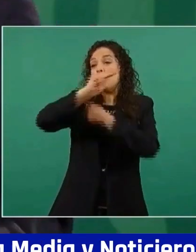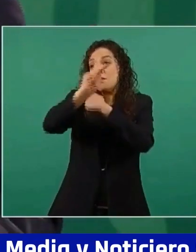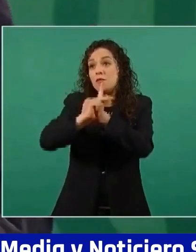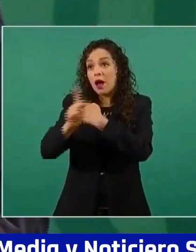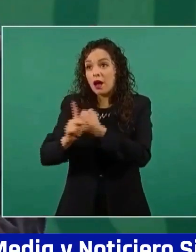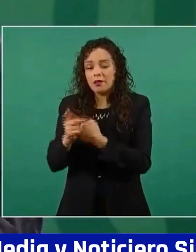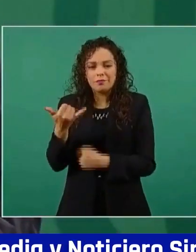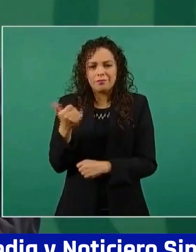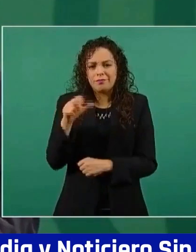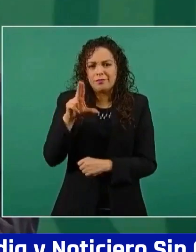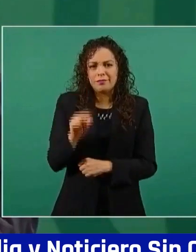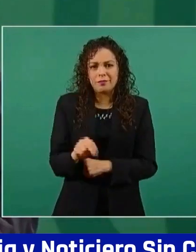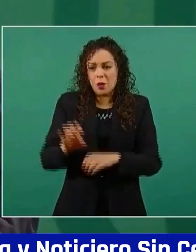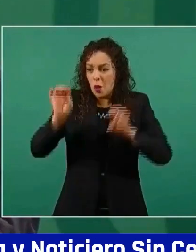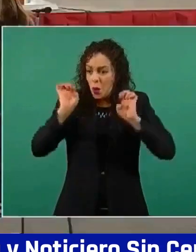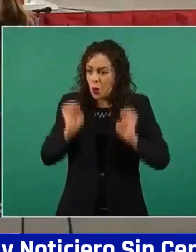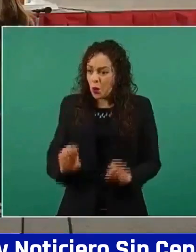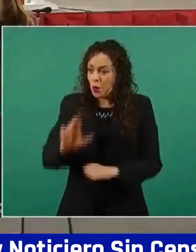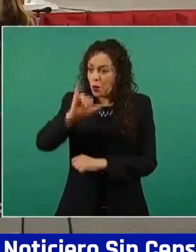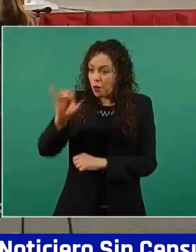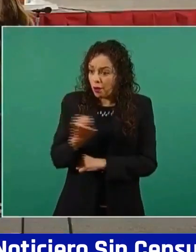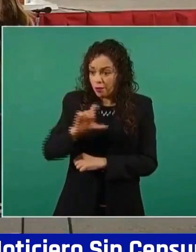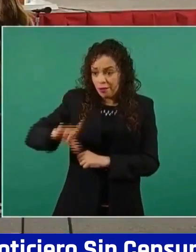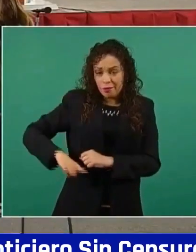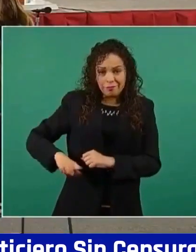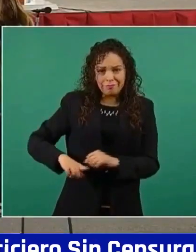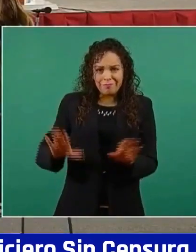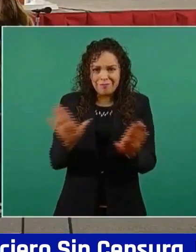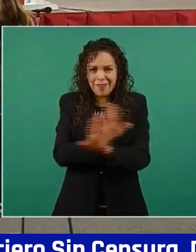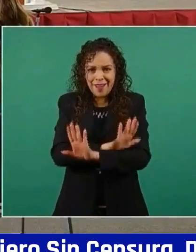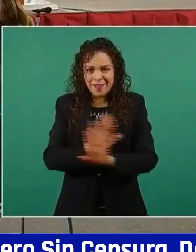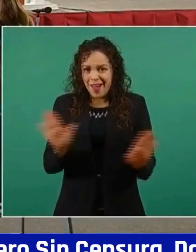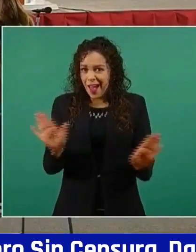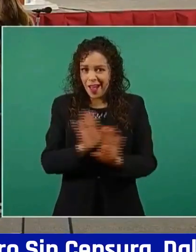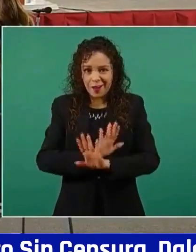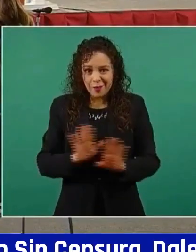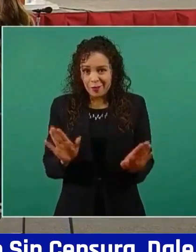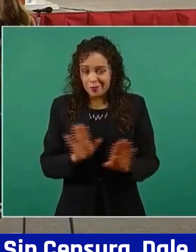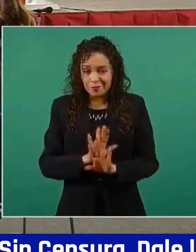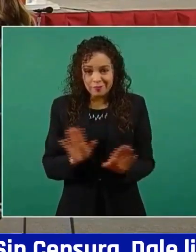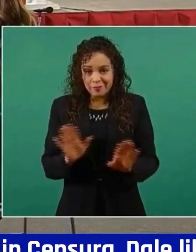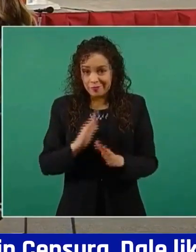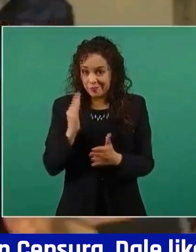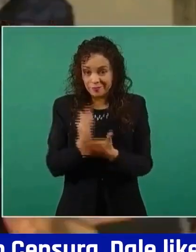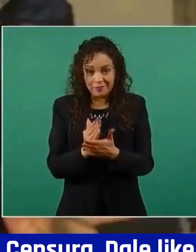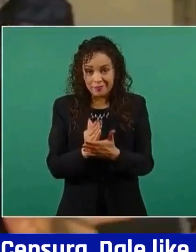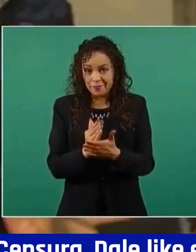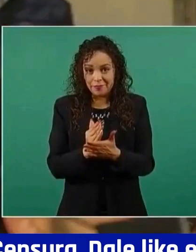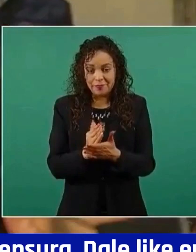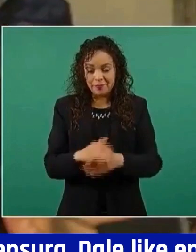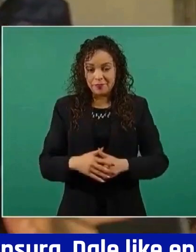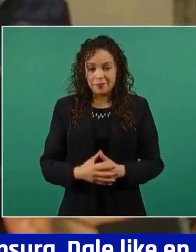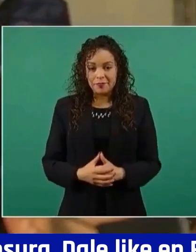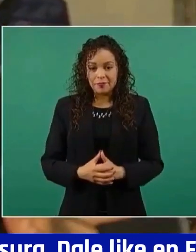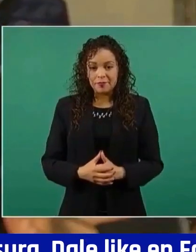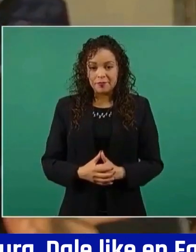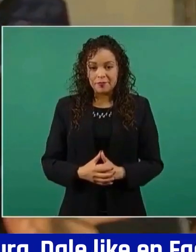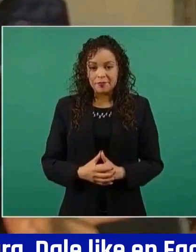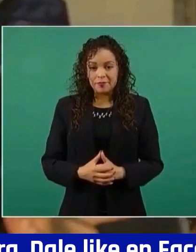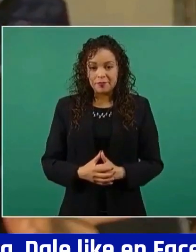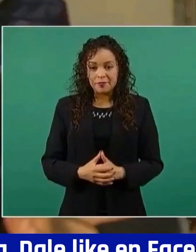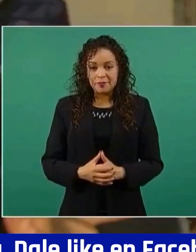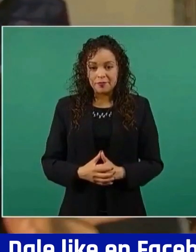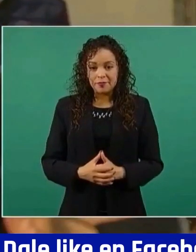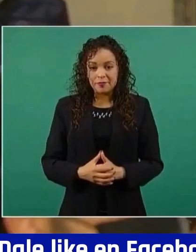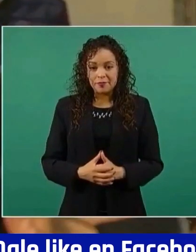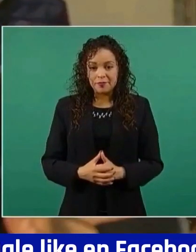lujos en el gobierno. Y para la difusión...